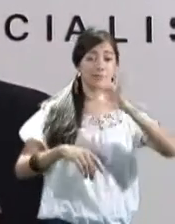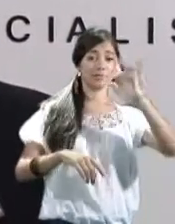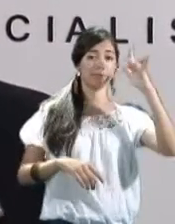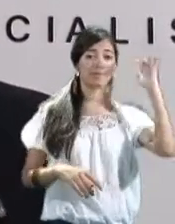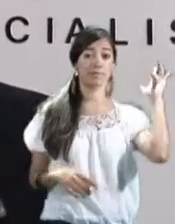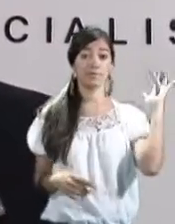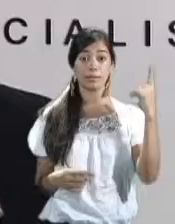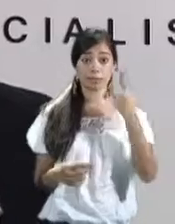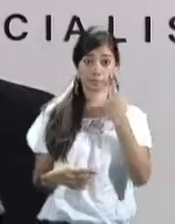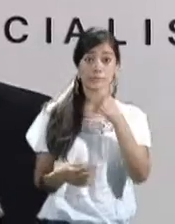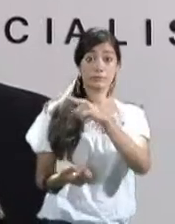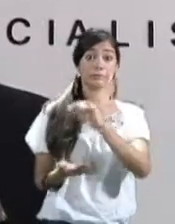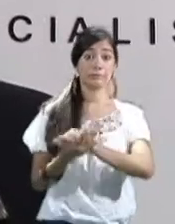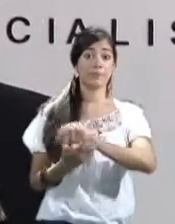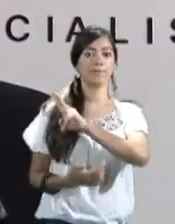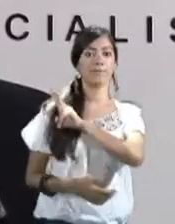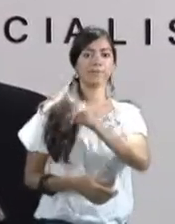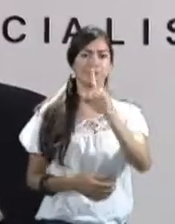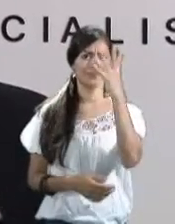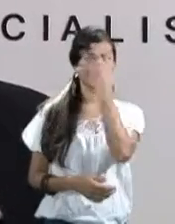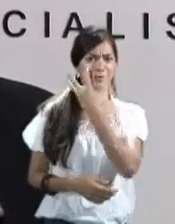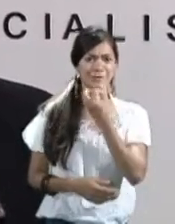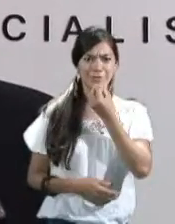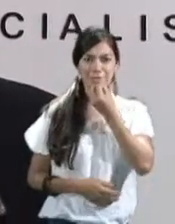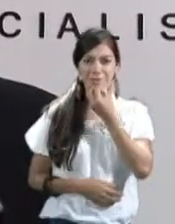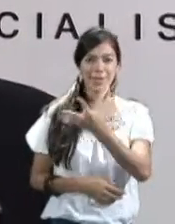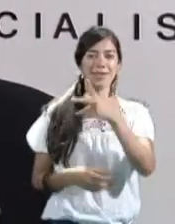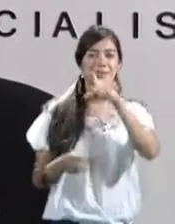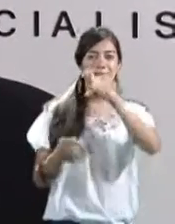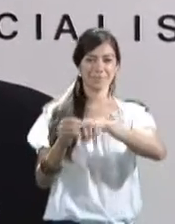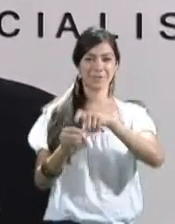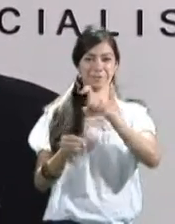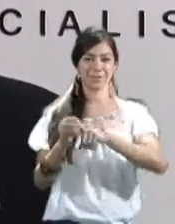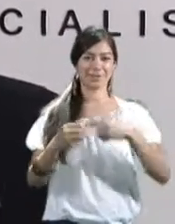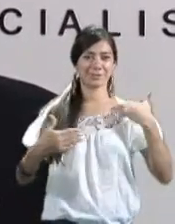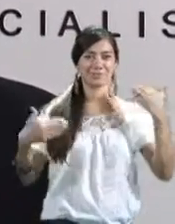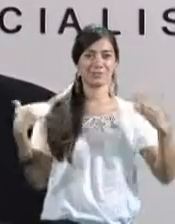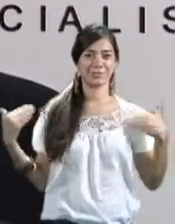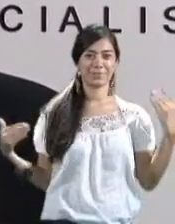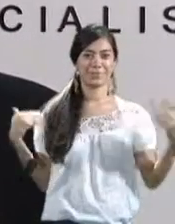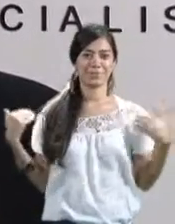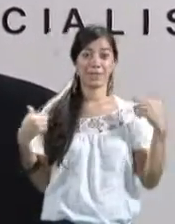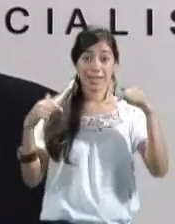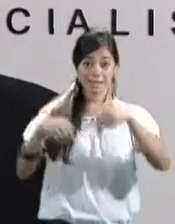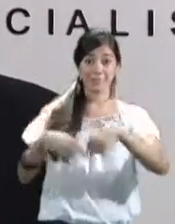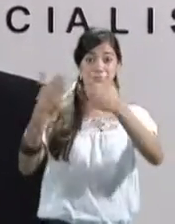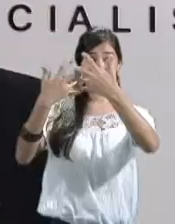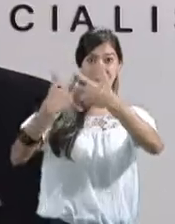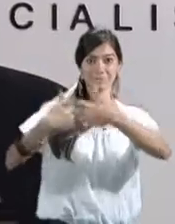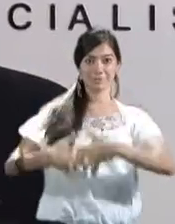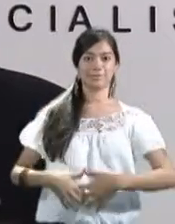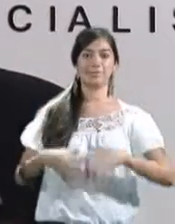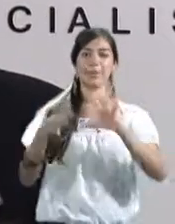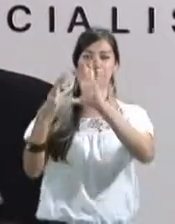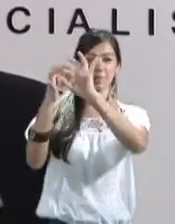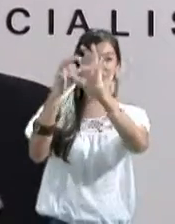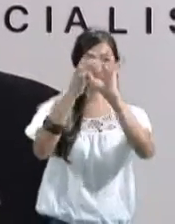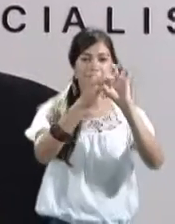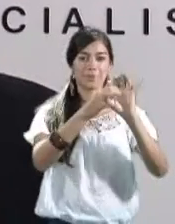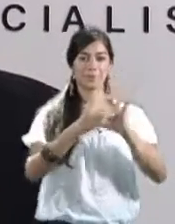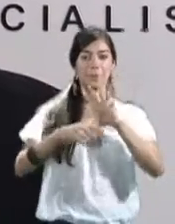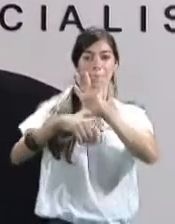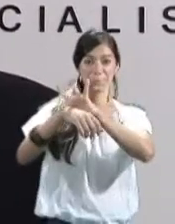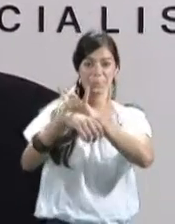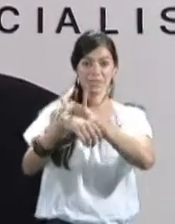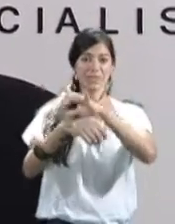oro en un espacio tan lindo como es el Valle del Cauca. Y de hecho, Sanabria Matiz cuenta con convenios comerciales